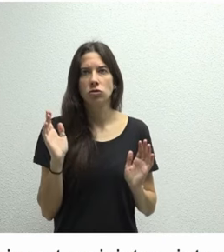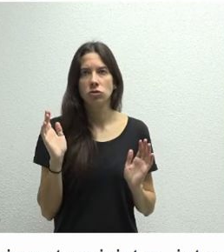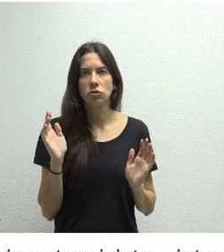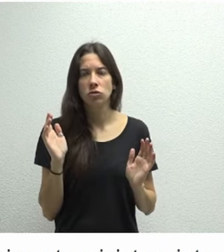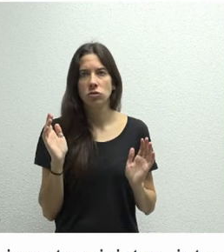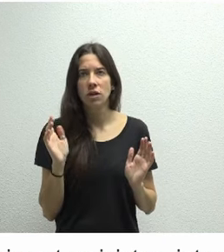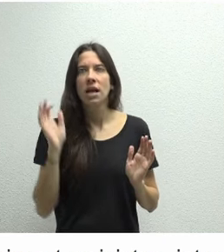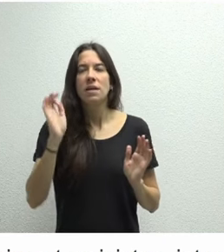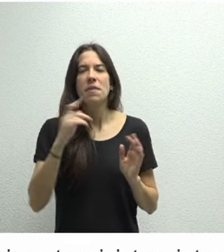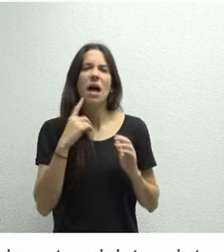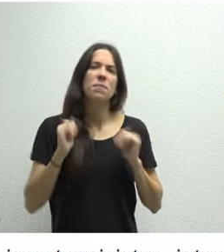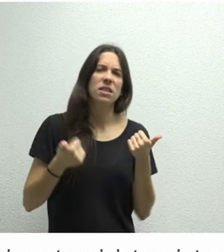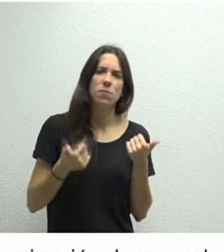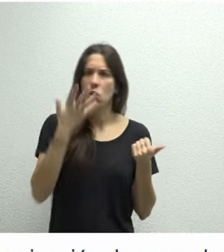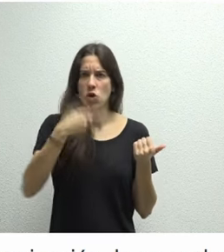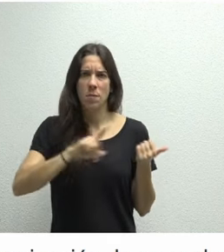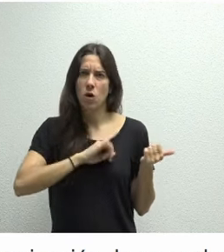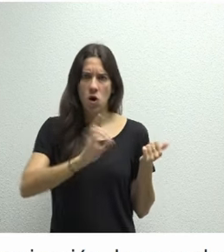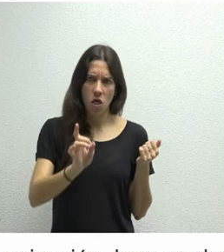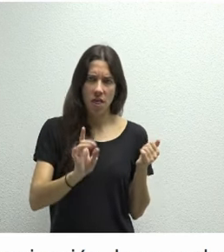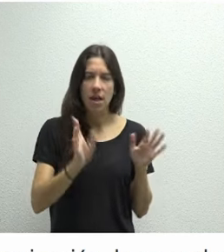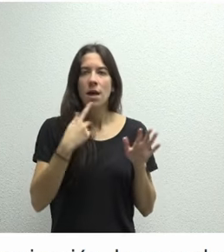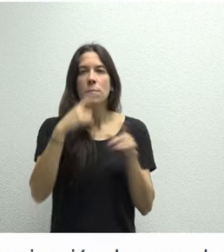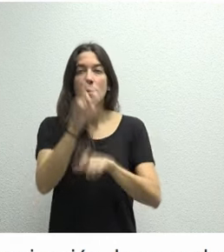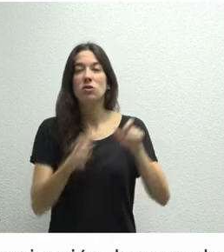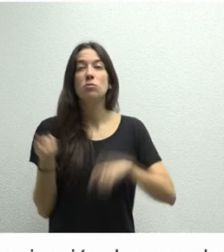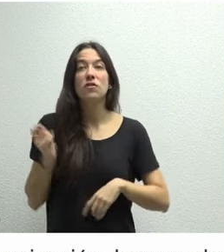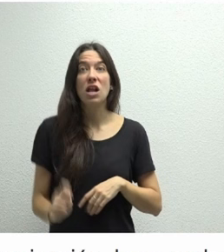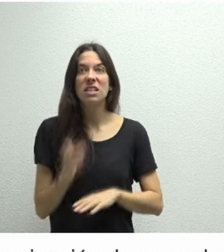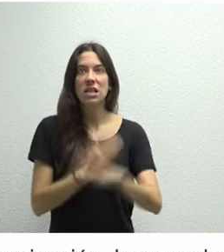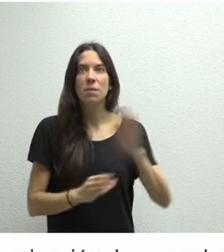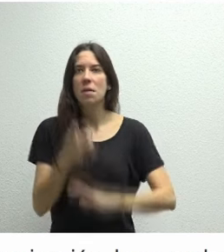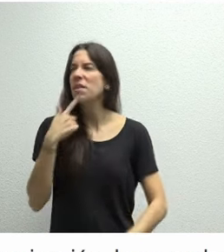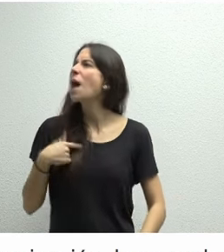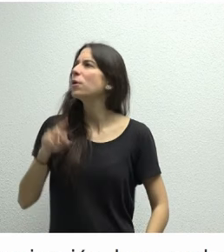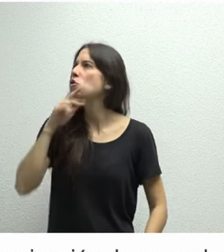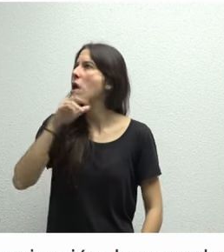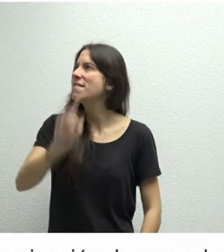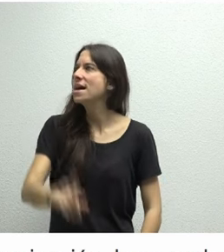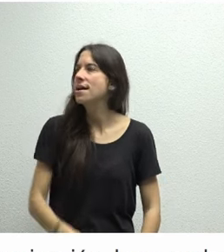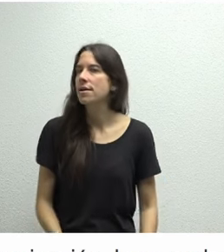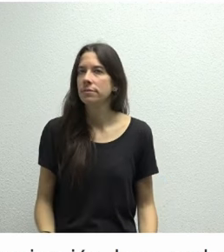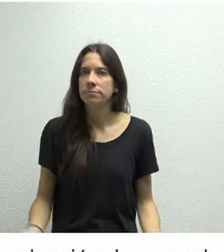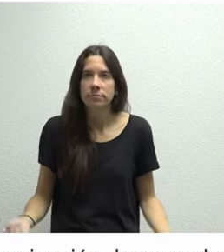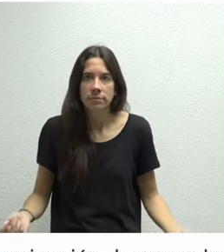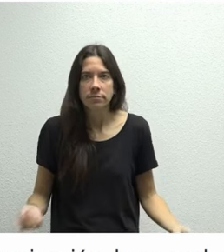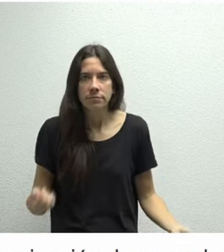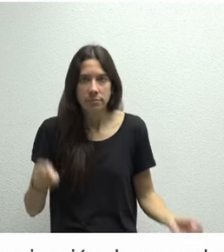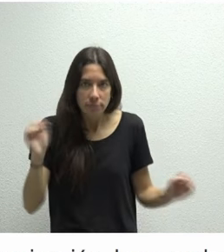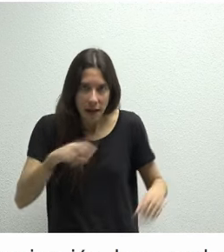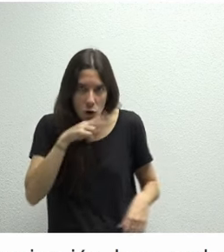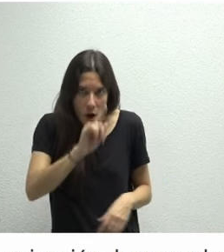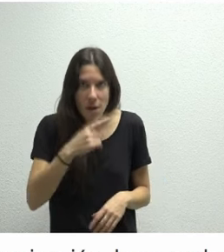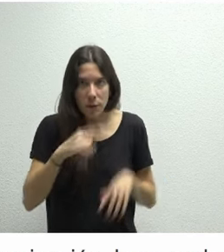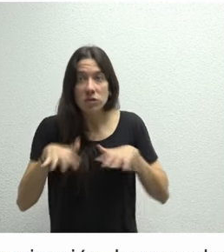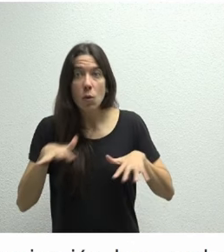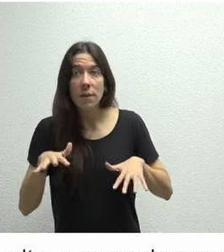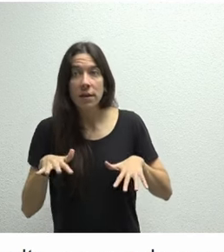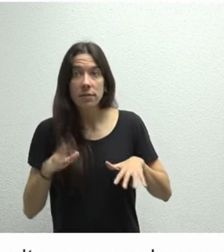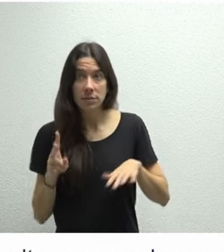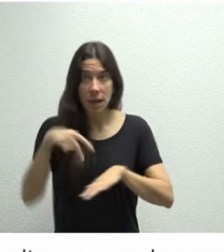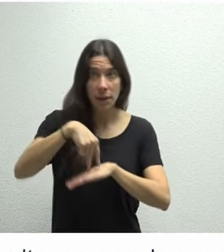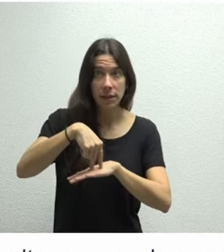cuando no me conocen Los profesionales de discapacidad me dicen pero es que no habla No pero se mueve se